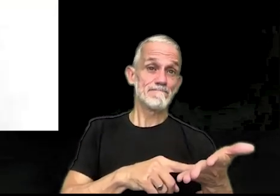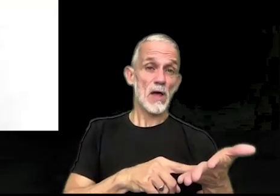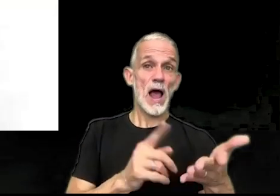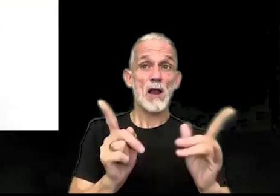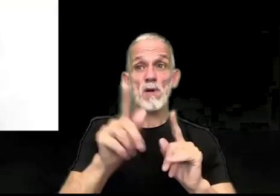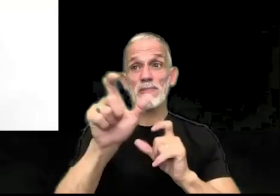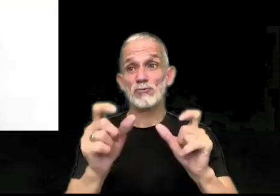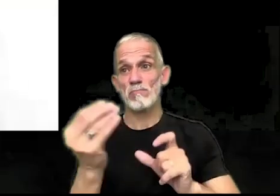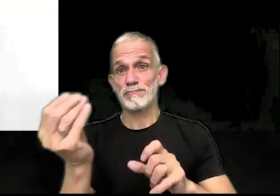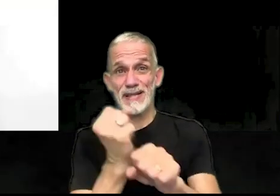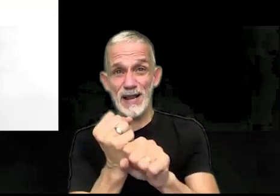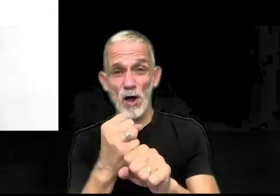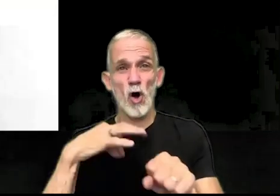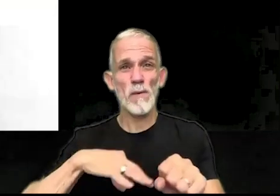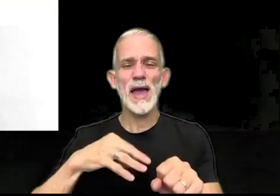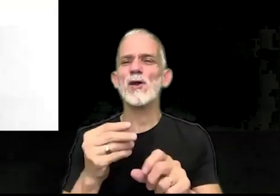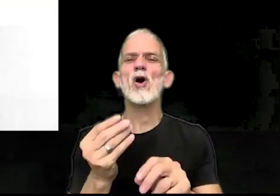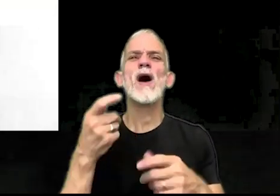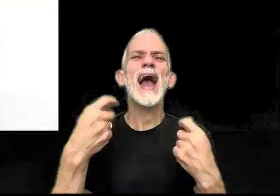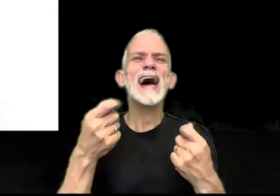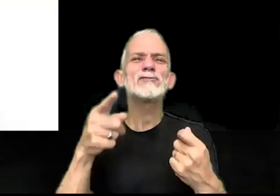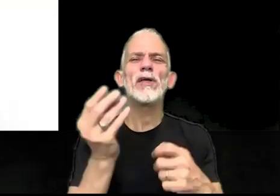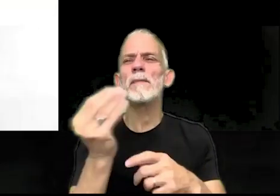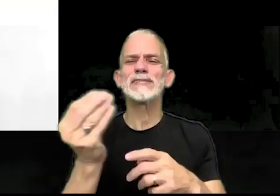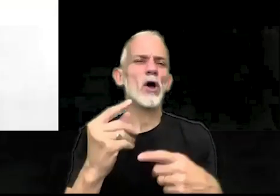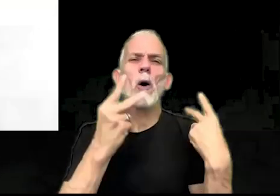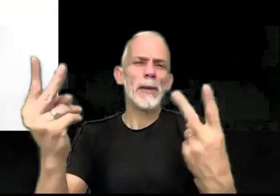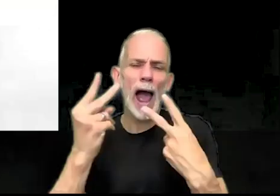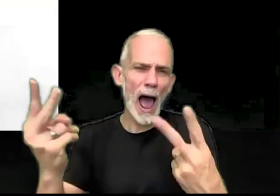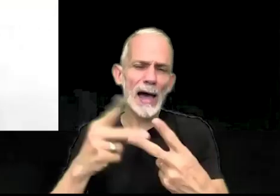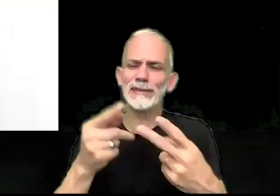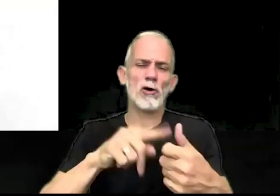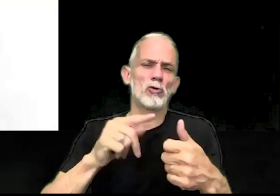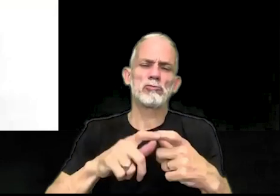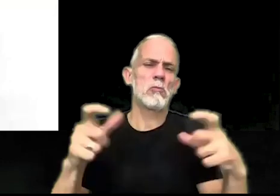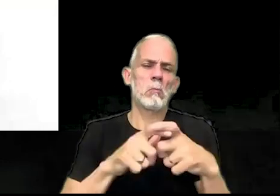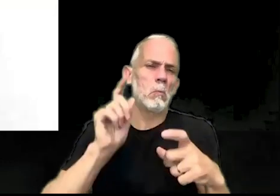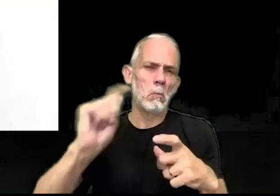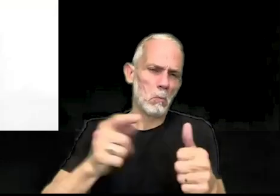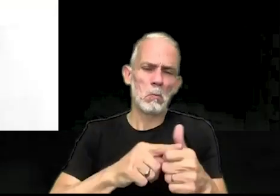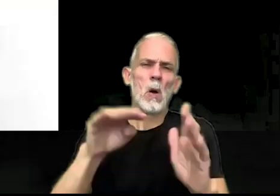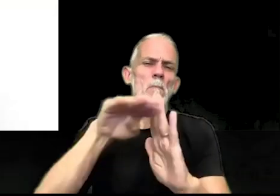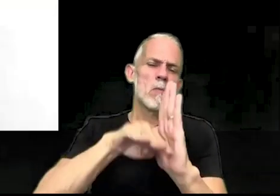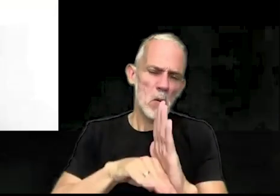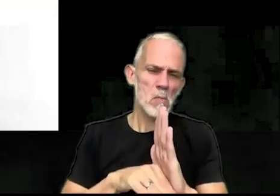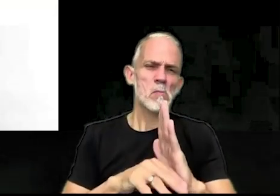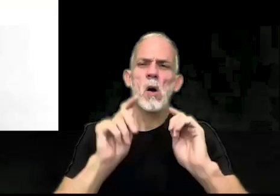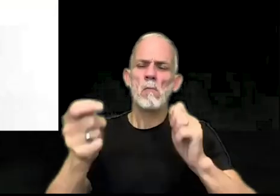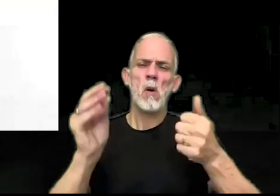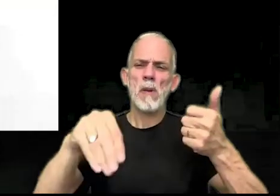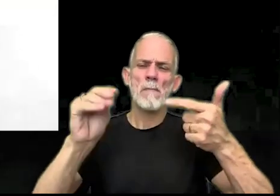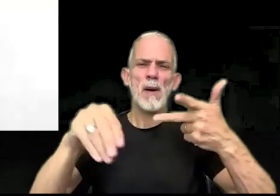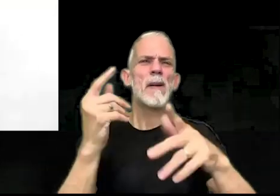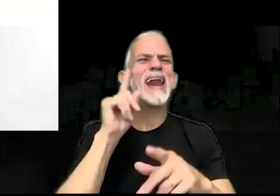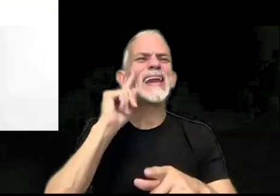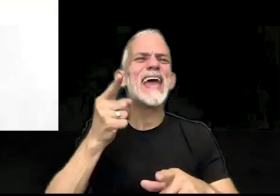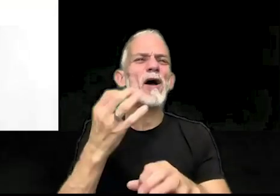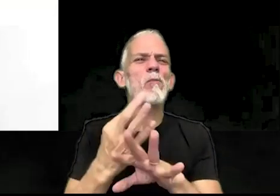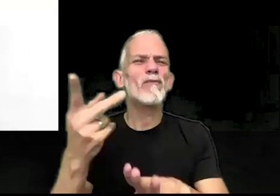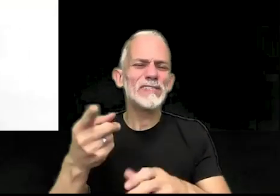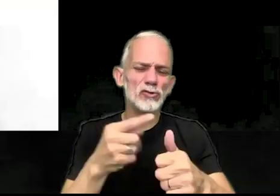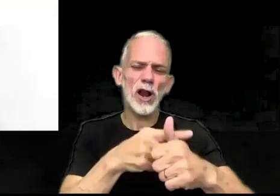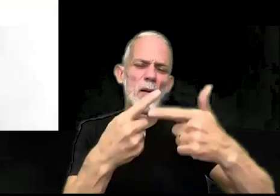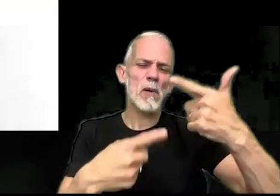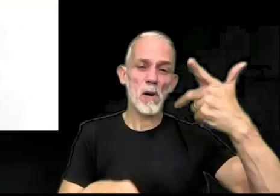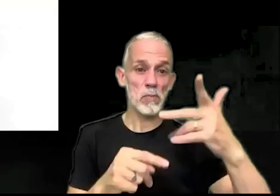que cobraban gastos de representación, viáticos, movilidad, bonificación, protocolo, riesgo profesional, etcétera, que